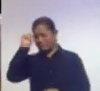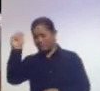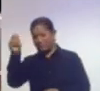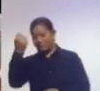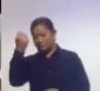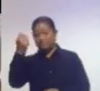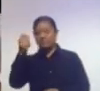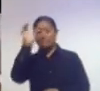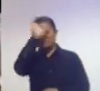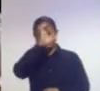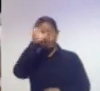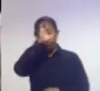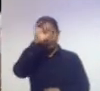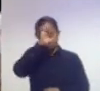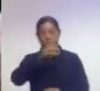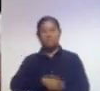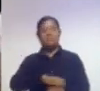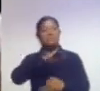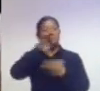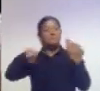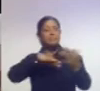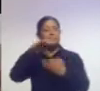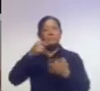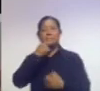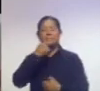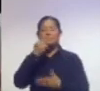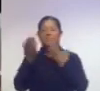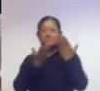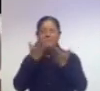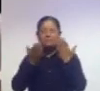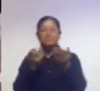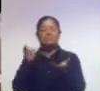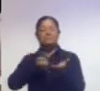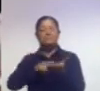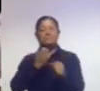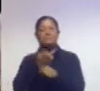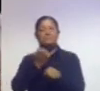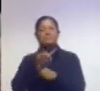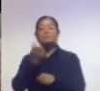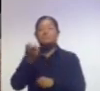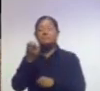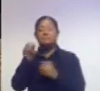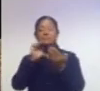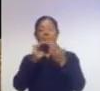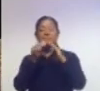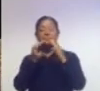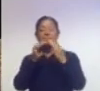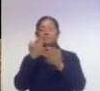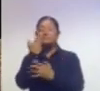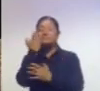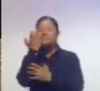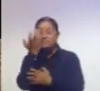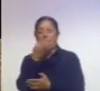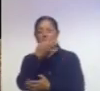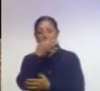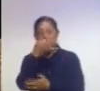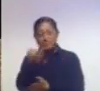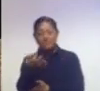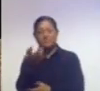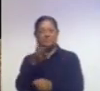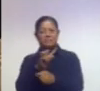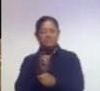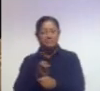en la ciencia de todos nuestros niños y estudiantes en el estado. Bien. Y es por este motivo que queremos incentivar en todos